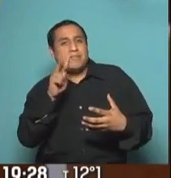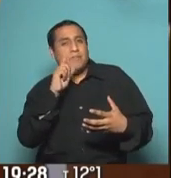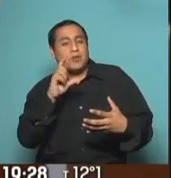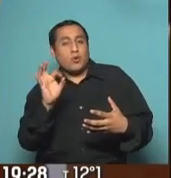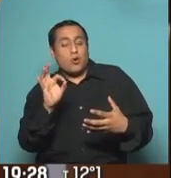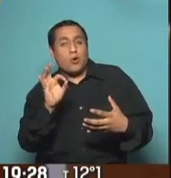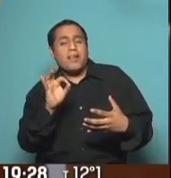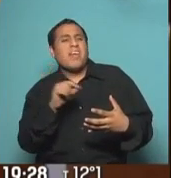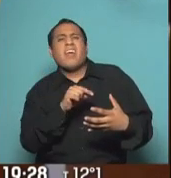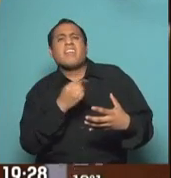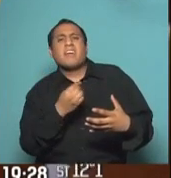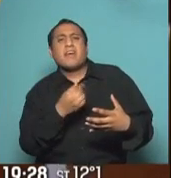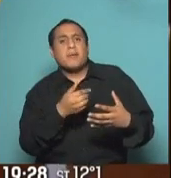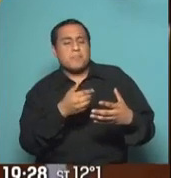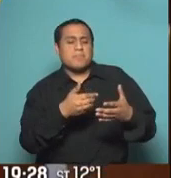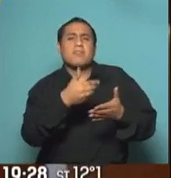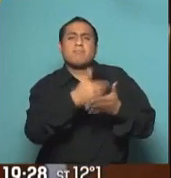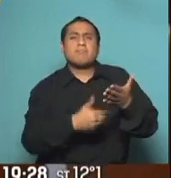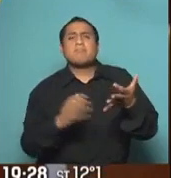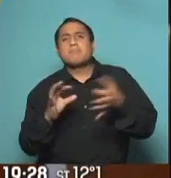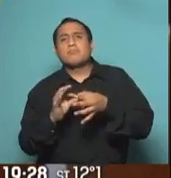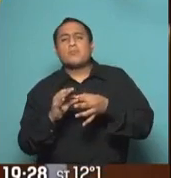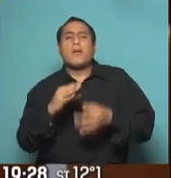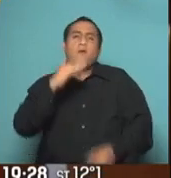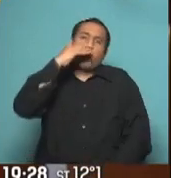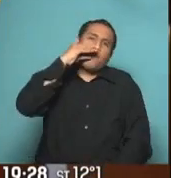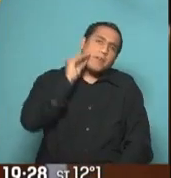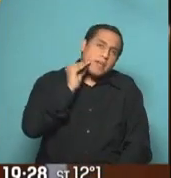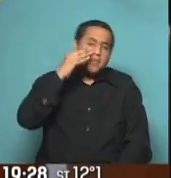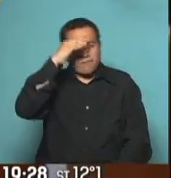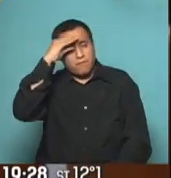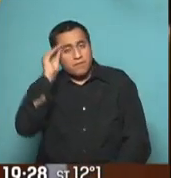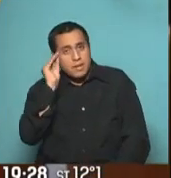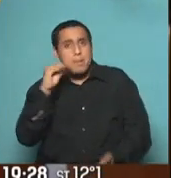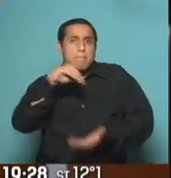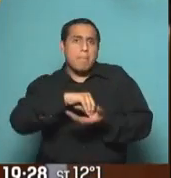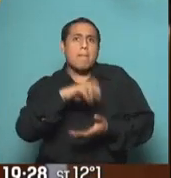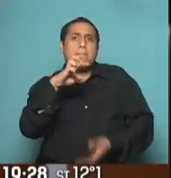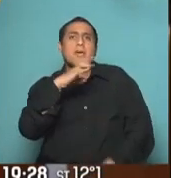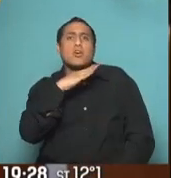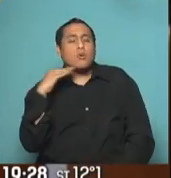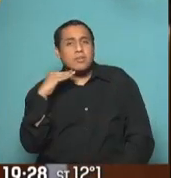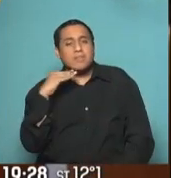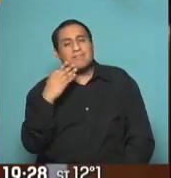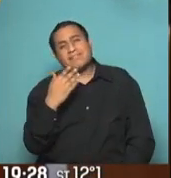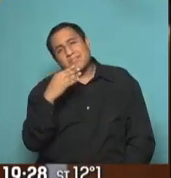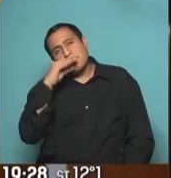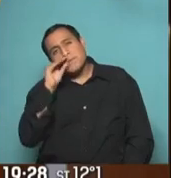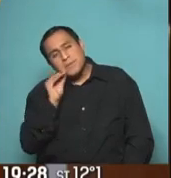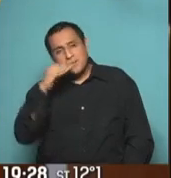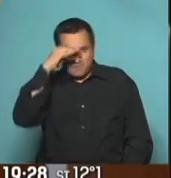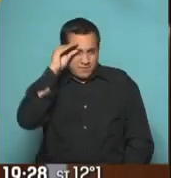de fernández fernández y por el otro lado también va el pj con fernández fernández